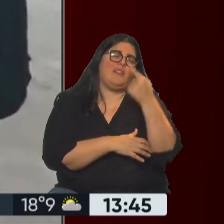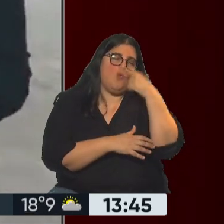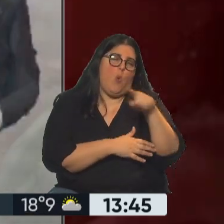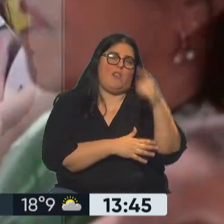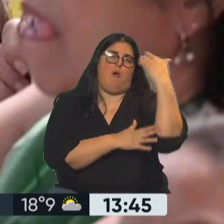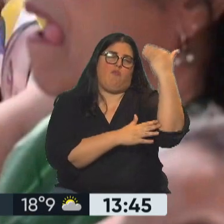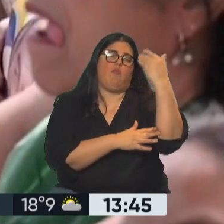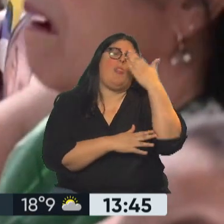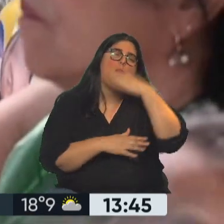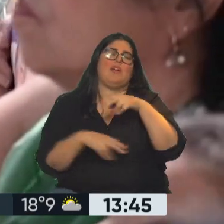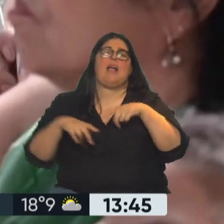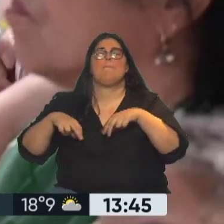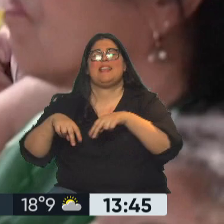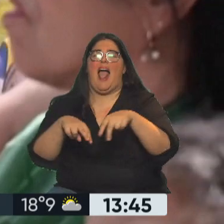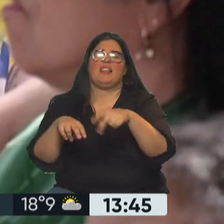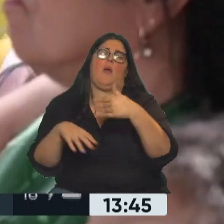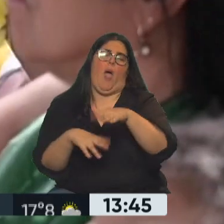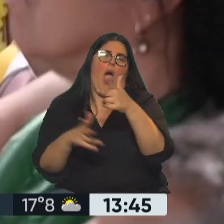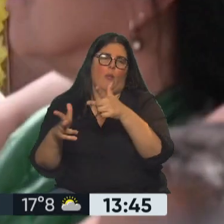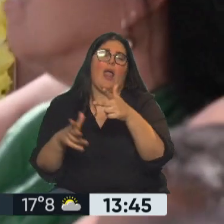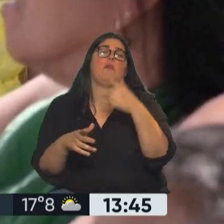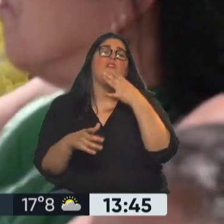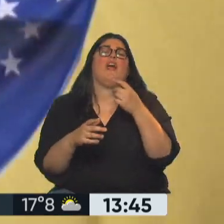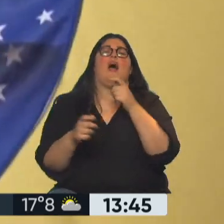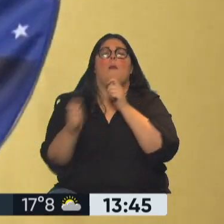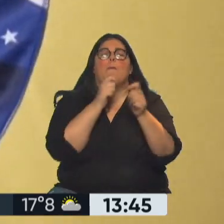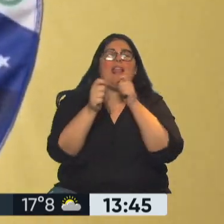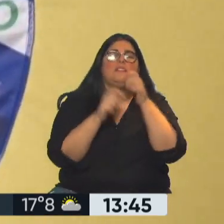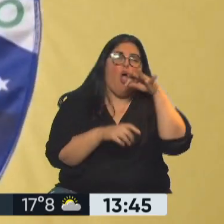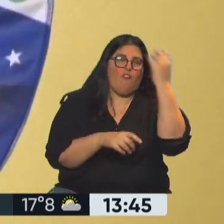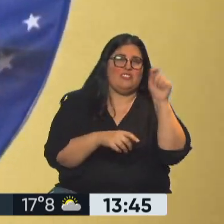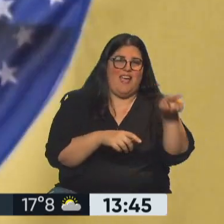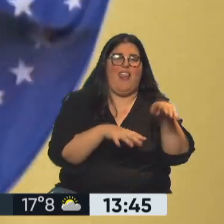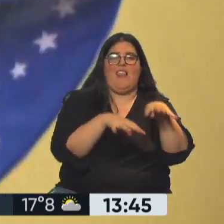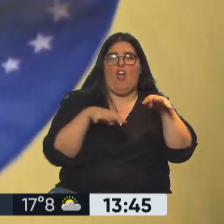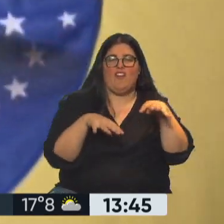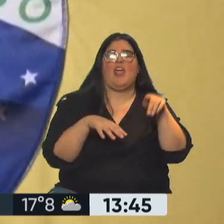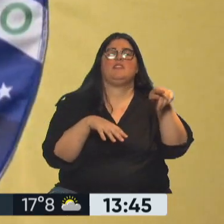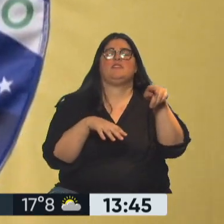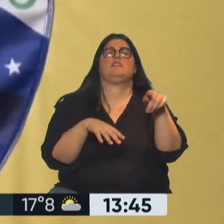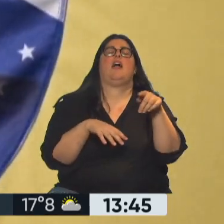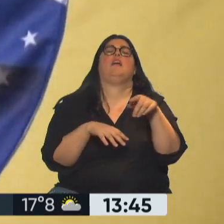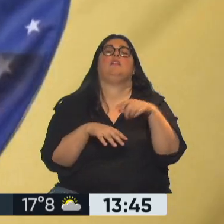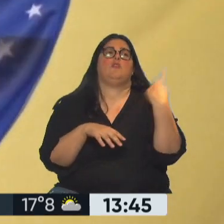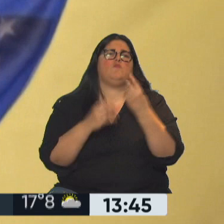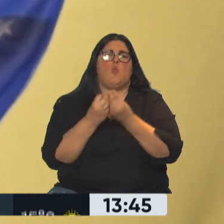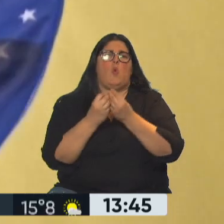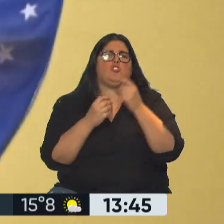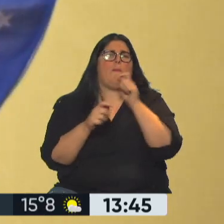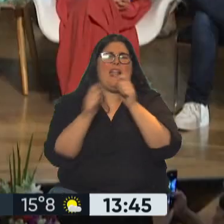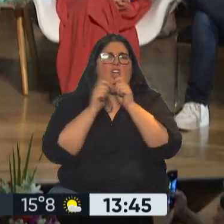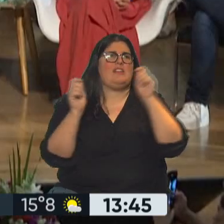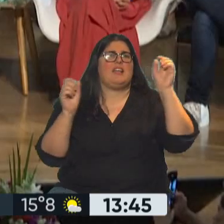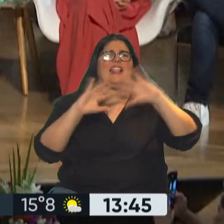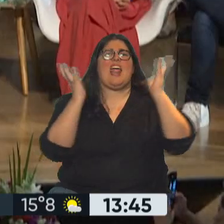una conferencia de prensa oficial para todos los medios que estamos trabajando aquí, muchísima prensa, por supuesto, nacional, internacional, donde, bueno, va a